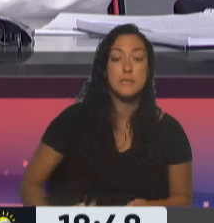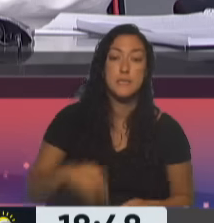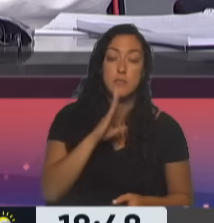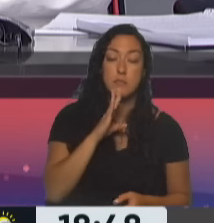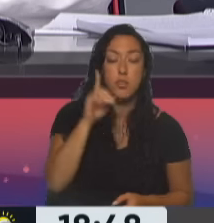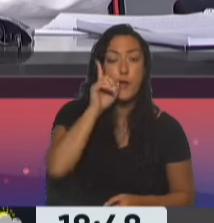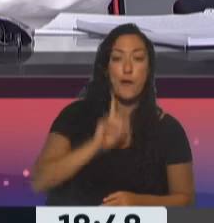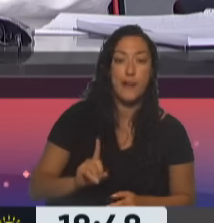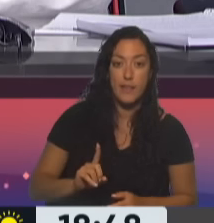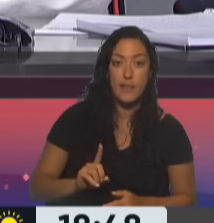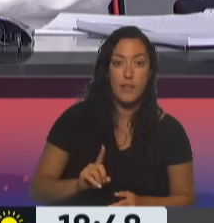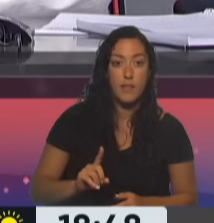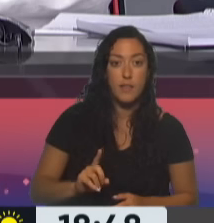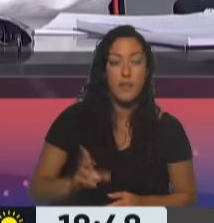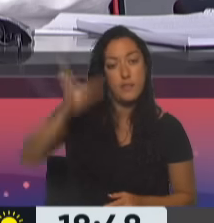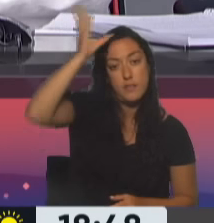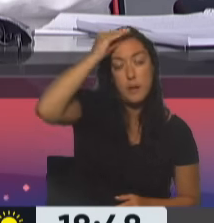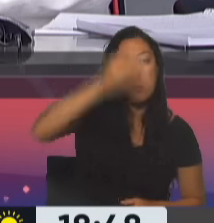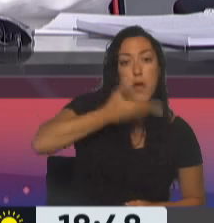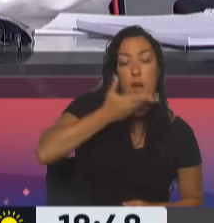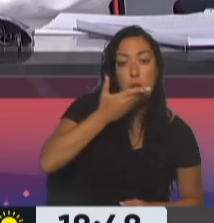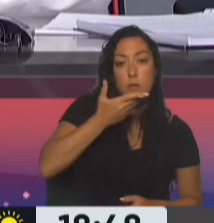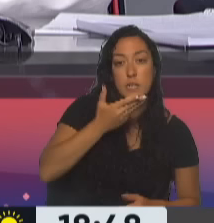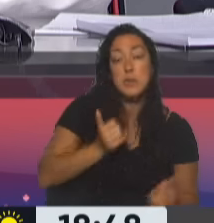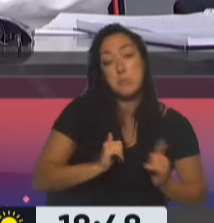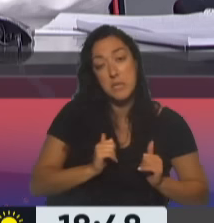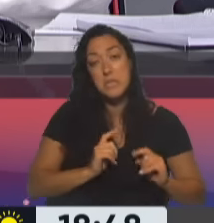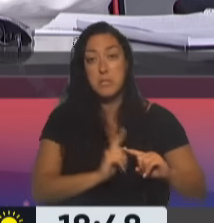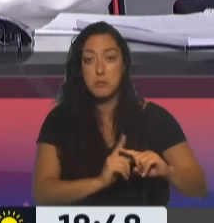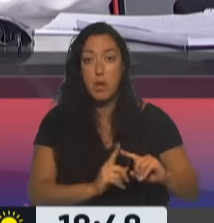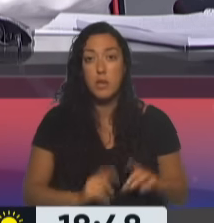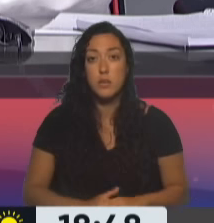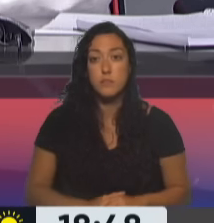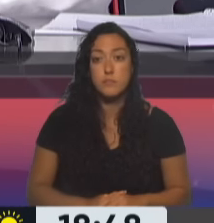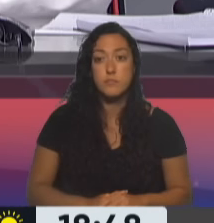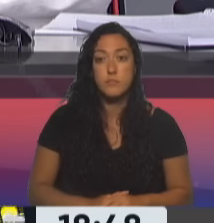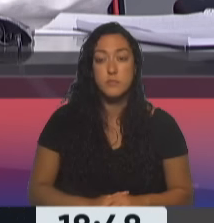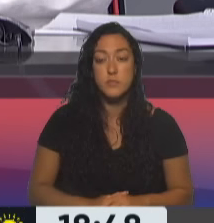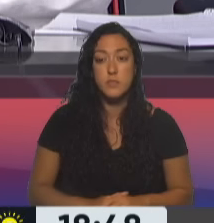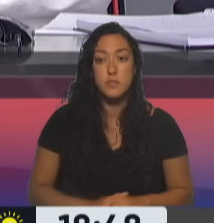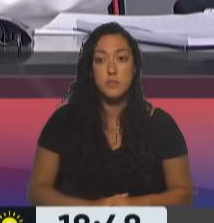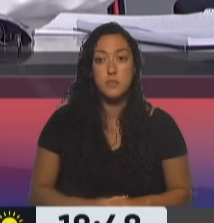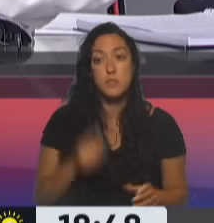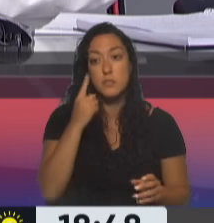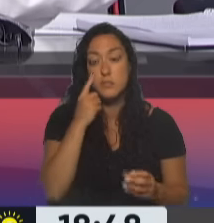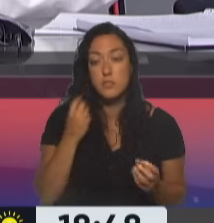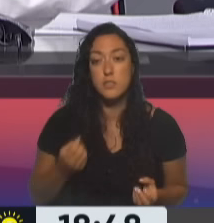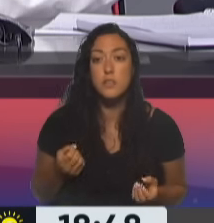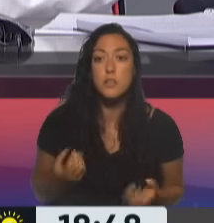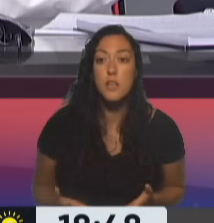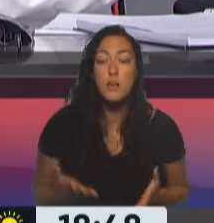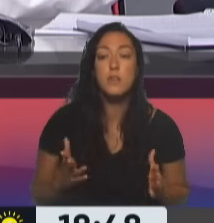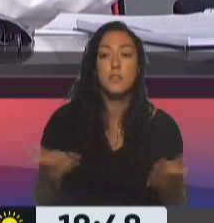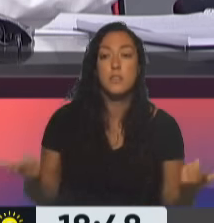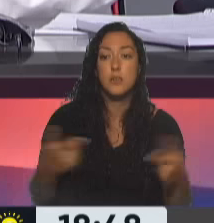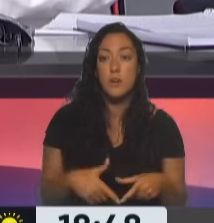escéptico. Sí. Uno escucha las declaraciones de Donald Trump con expectativa. Sí. Vamos a ver. vamos a ver con expectativas. Todavía las reuniones que se